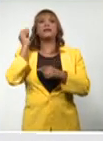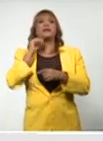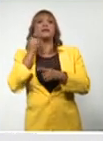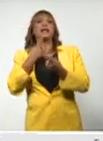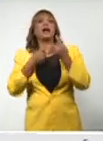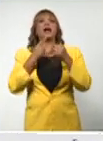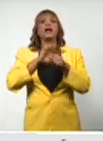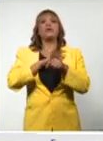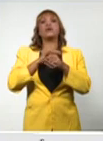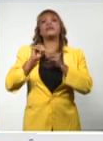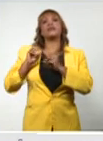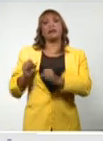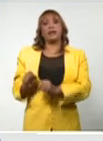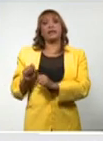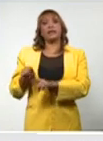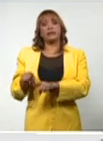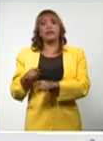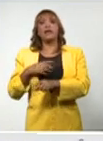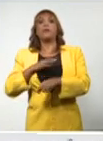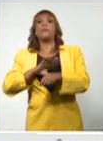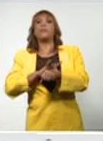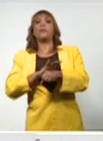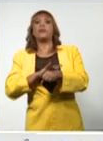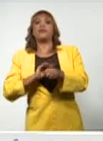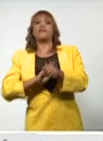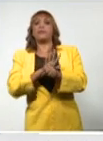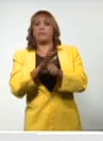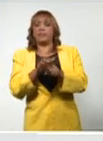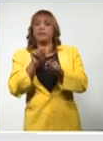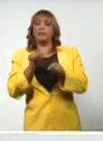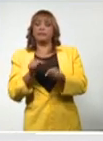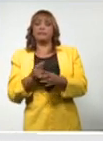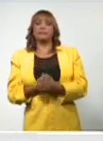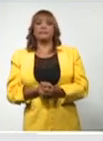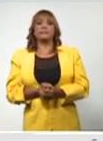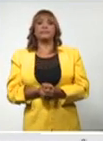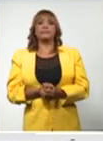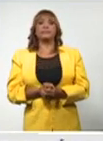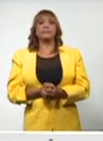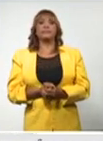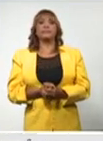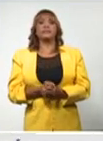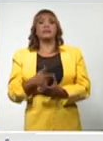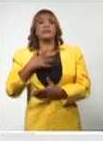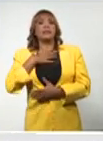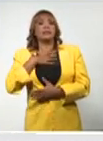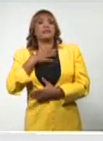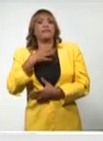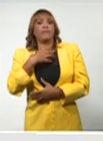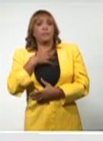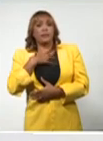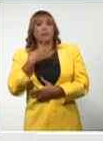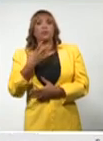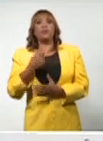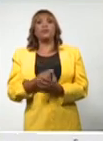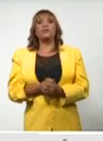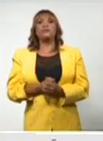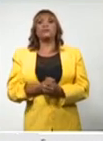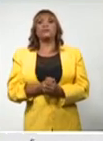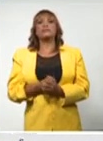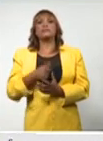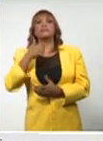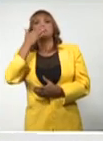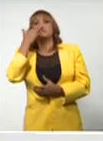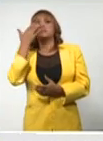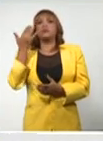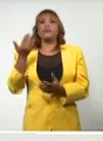haya quedado como consecuencia de la enfermedad, desde el punto de vista respiratorio, desde el punto de vista del olfato, desde el